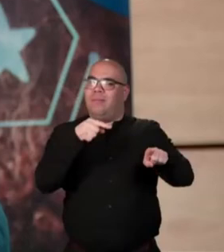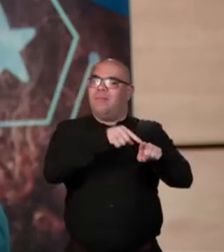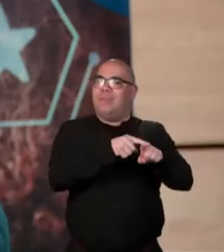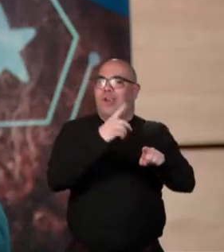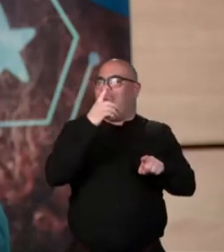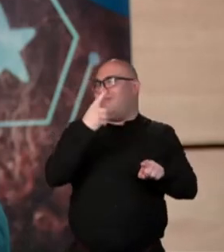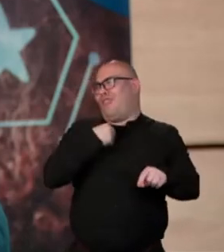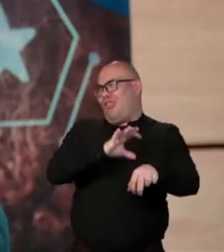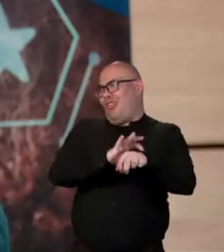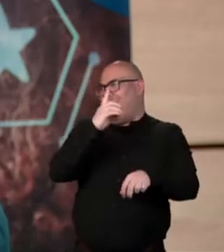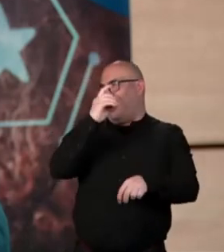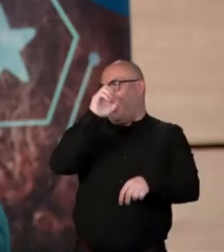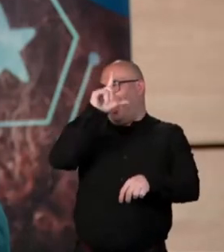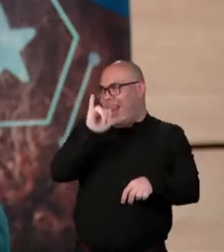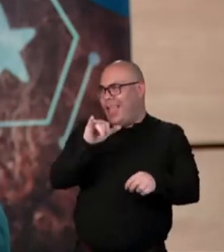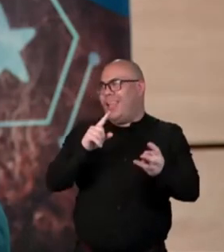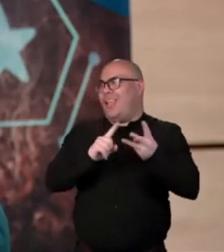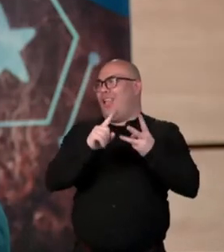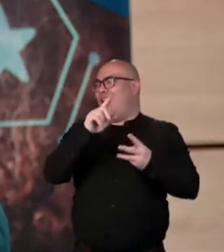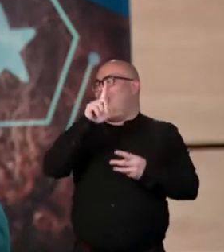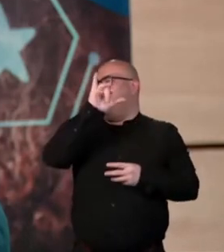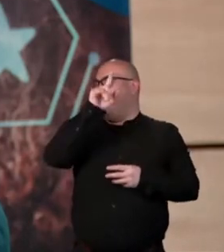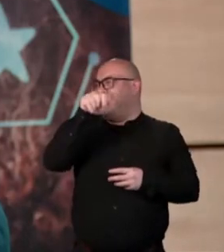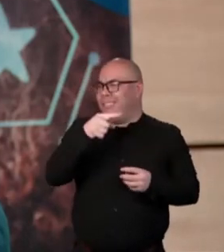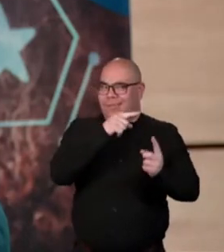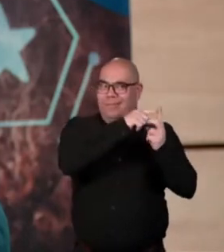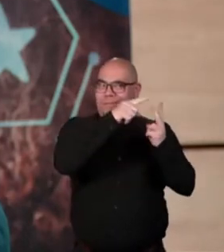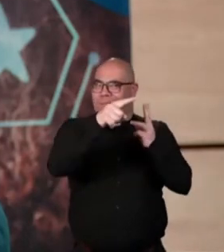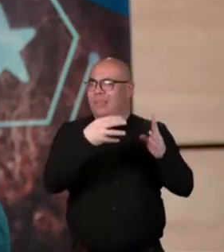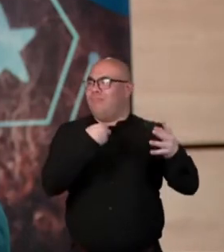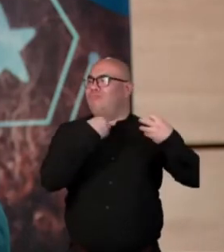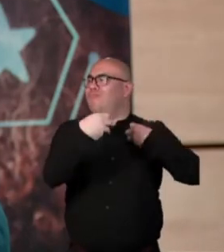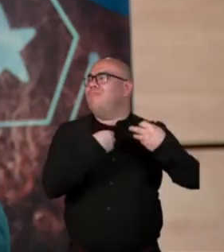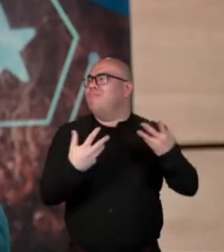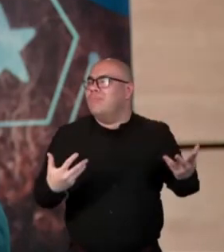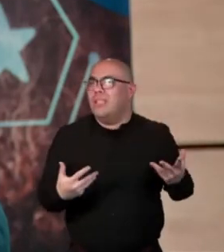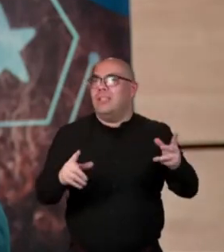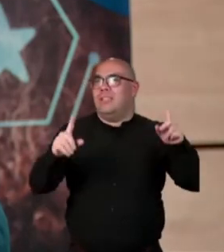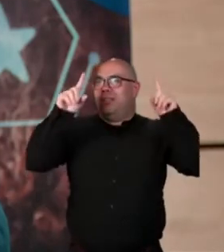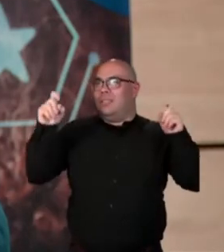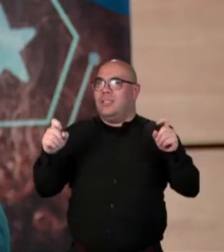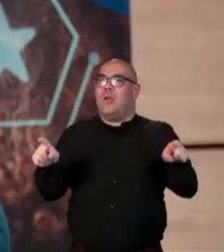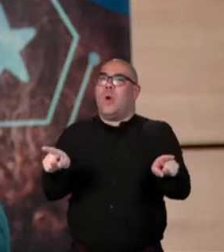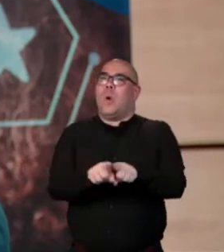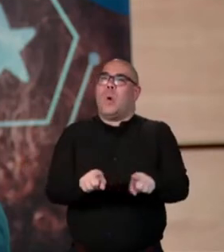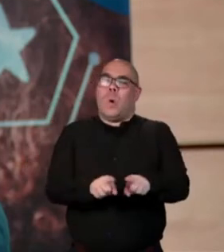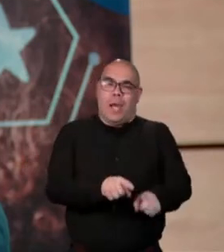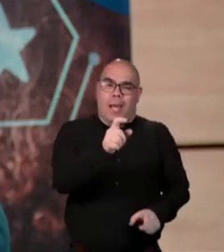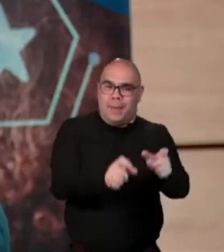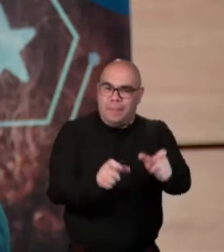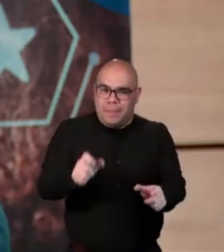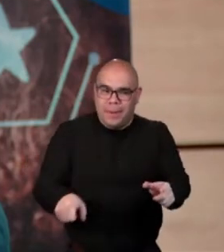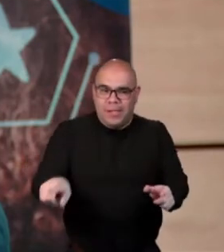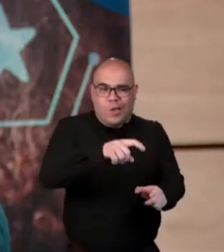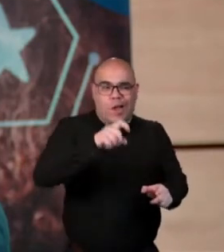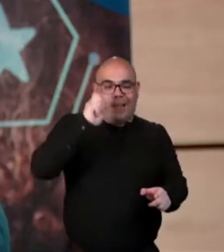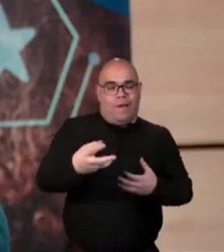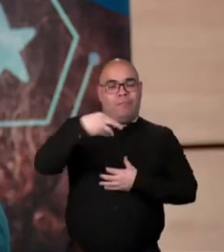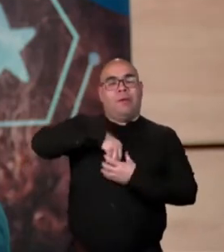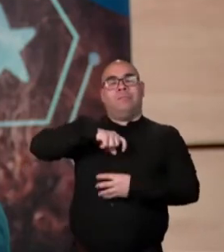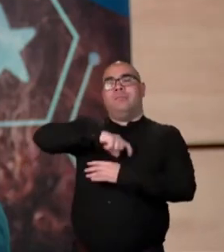lo planteaba previamente y es ese referencia de trabajar con personas con sentido intra integralidad